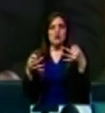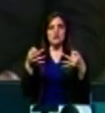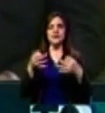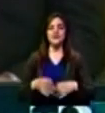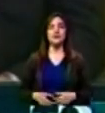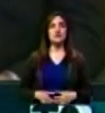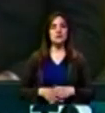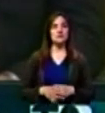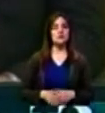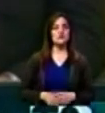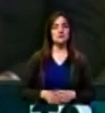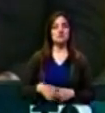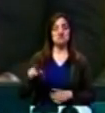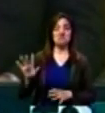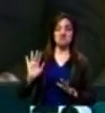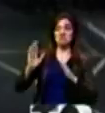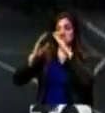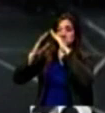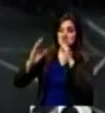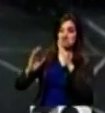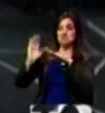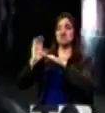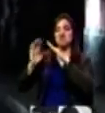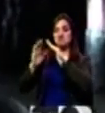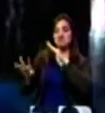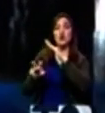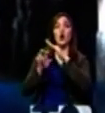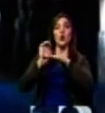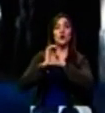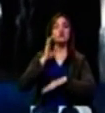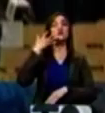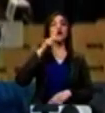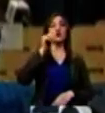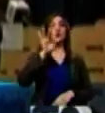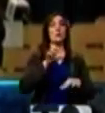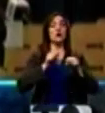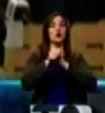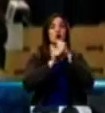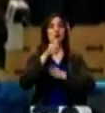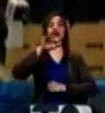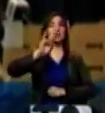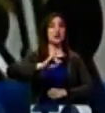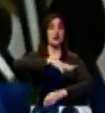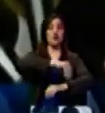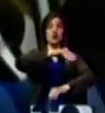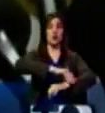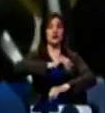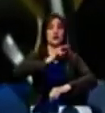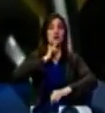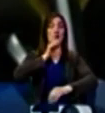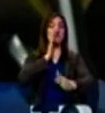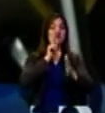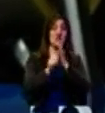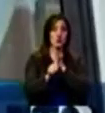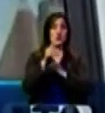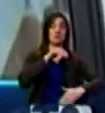justicia. Por eso él ha elegido Ecuador. Aunque el 19 de mayo de 2017 la Fiscalía Sueca archivó la causa, Assange,